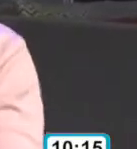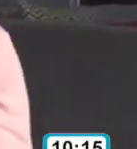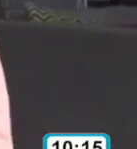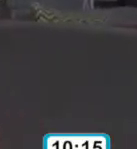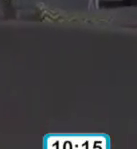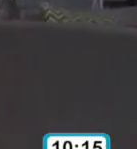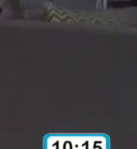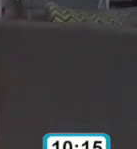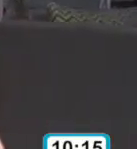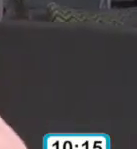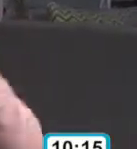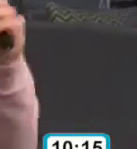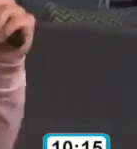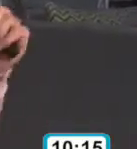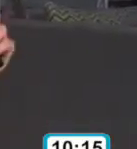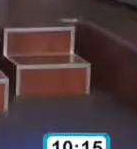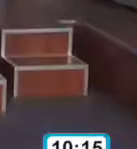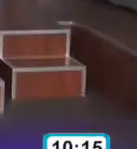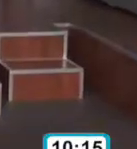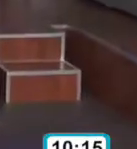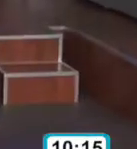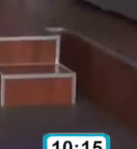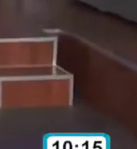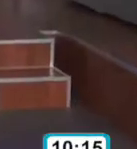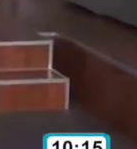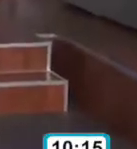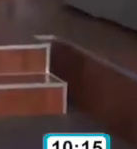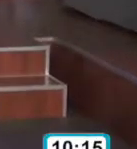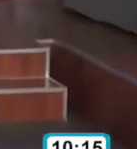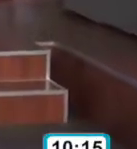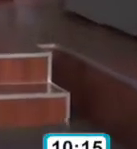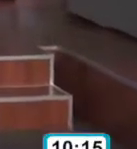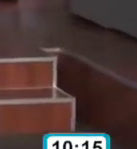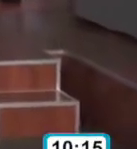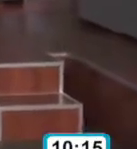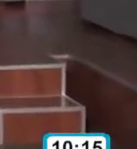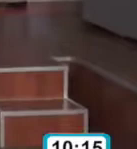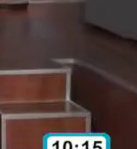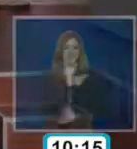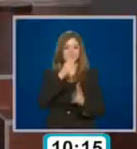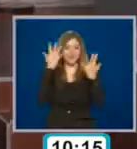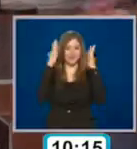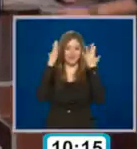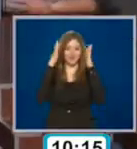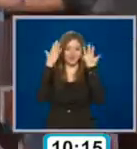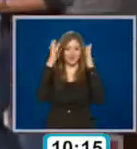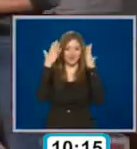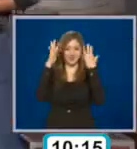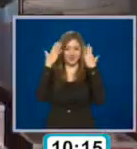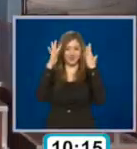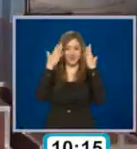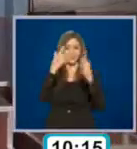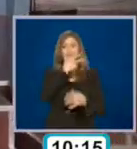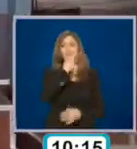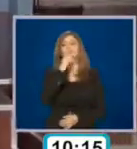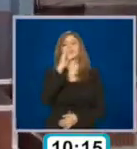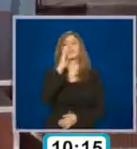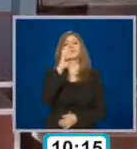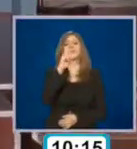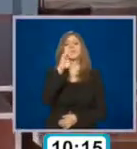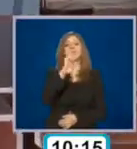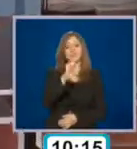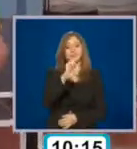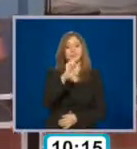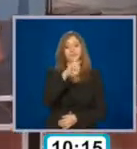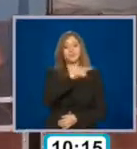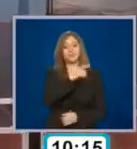Rose, Chris J, ya tú sabes cómo es. ¡Aplauso para Fede Gracias. Rose! Muy bien. Muchas gracias.